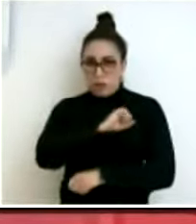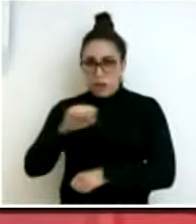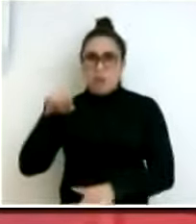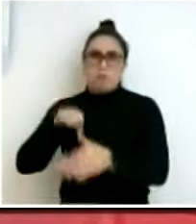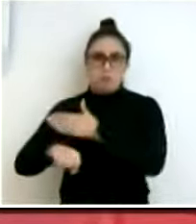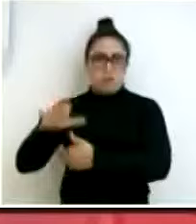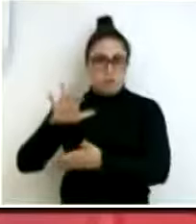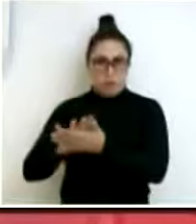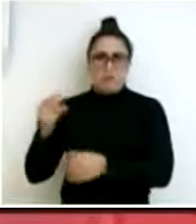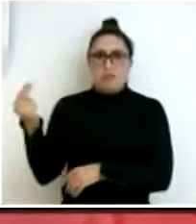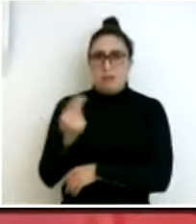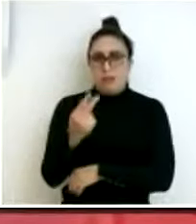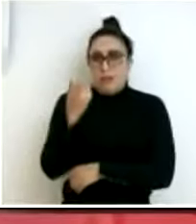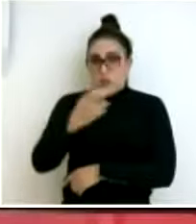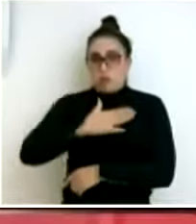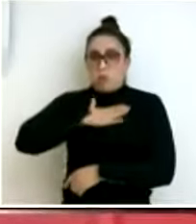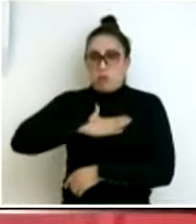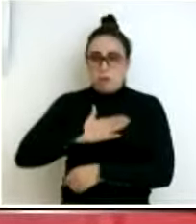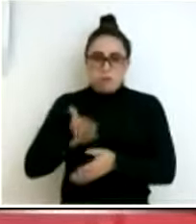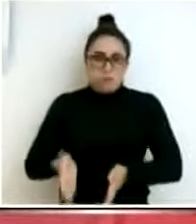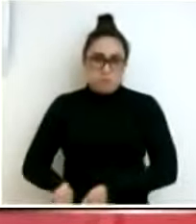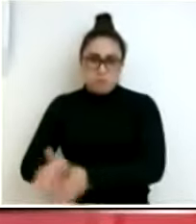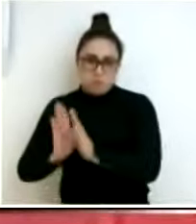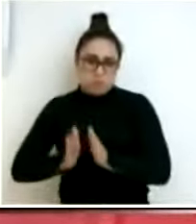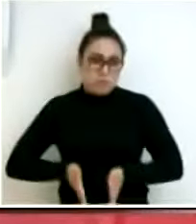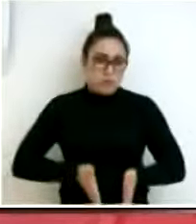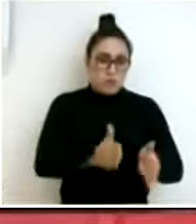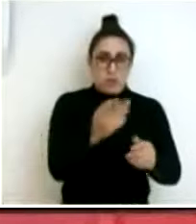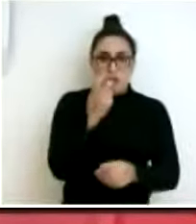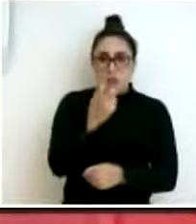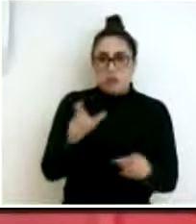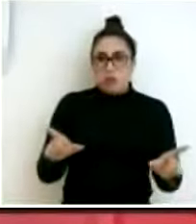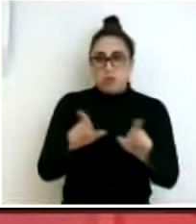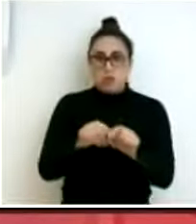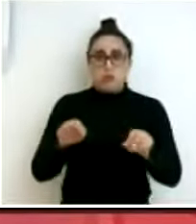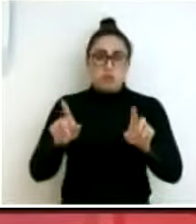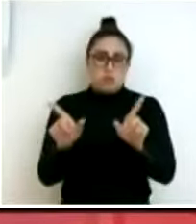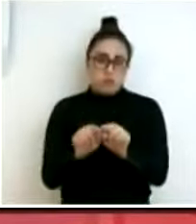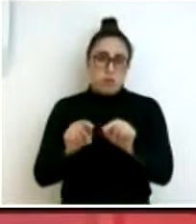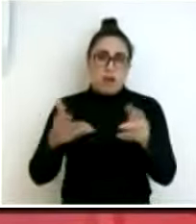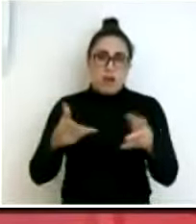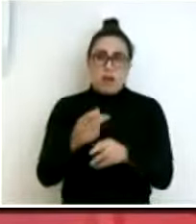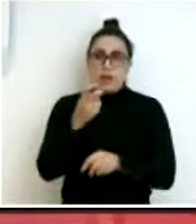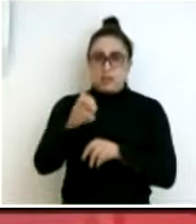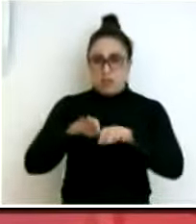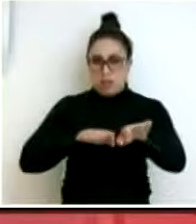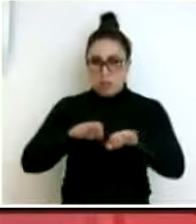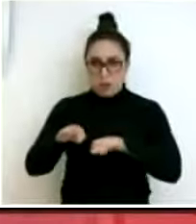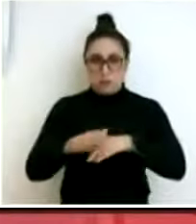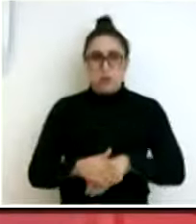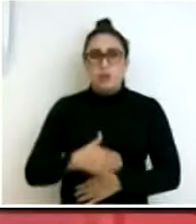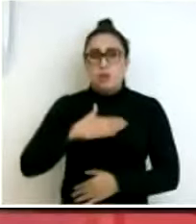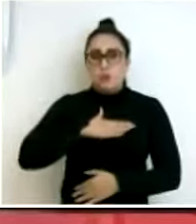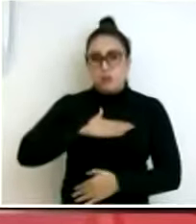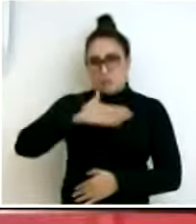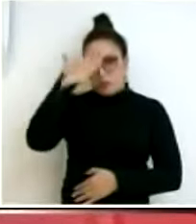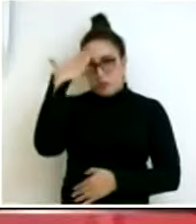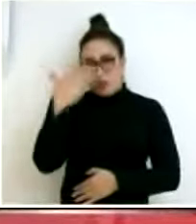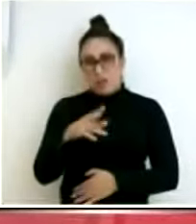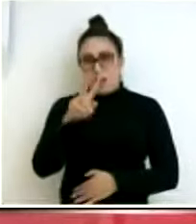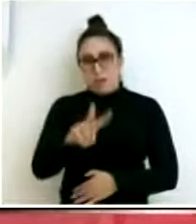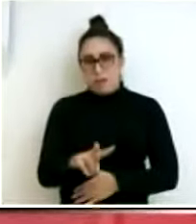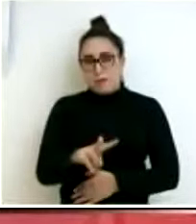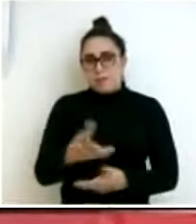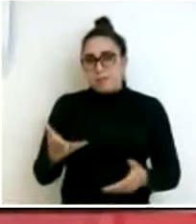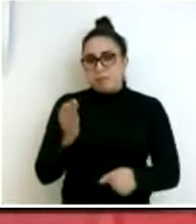rejas. Estas son las alternativas. Sabemos desafortunadamente cuál de